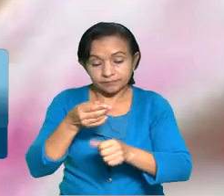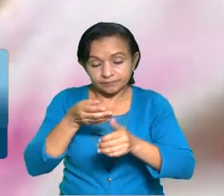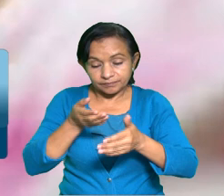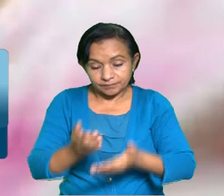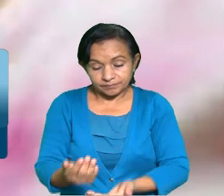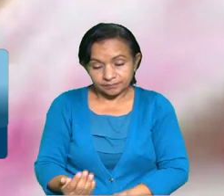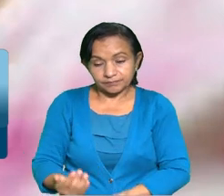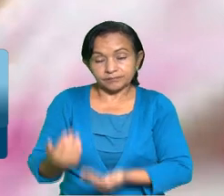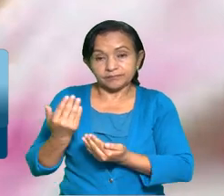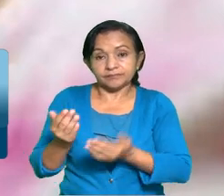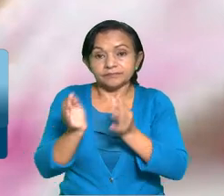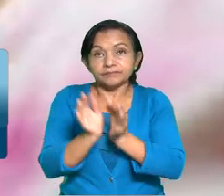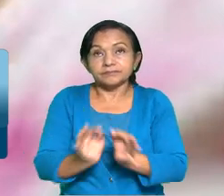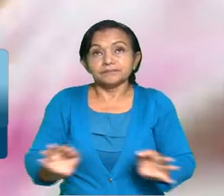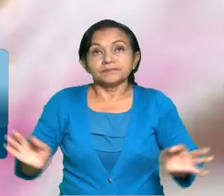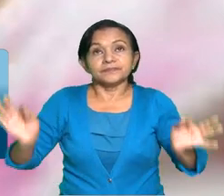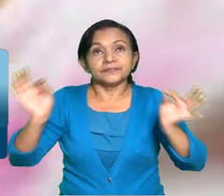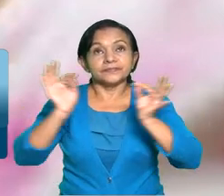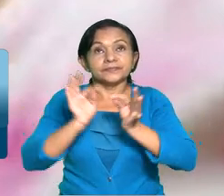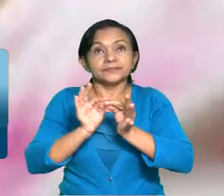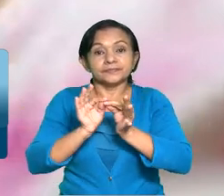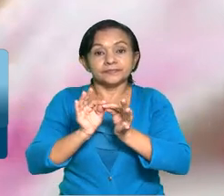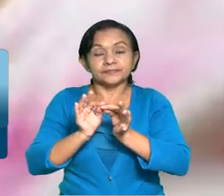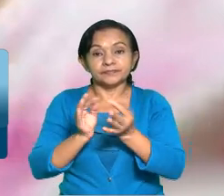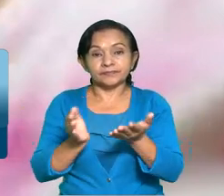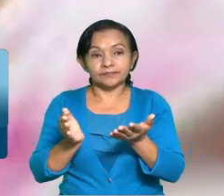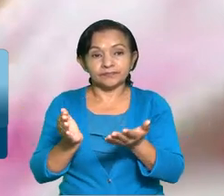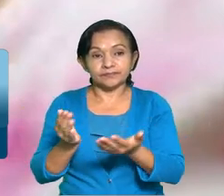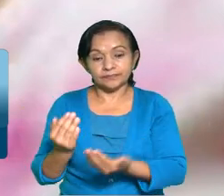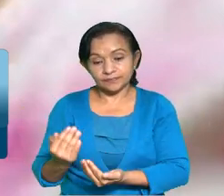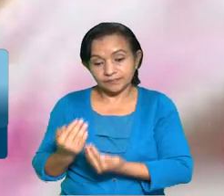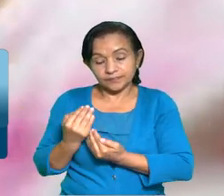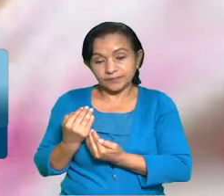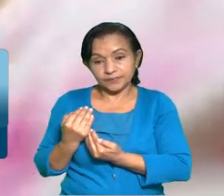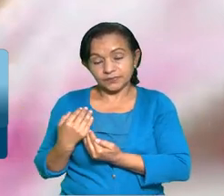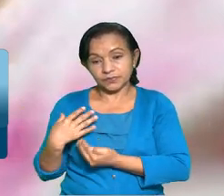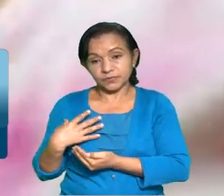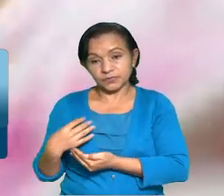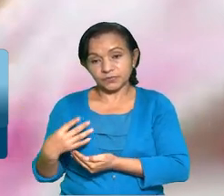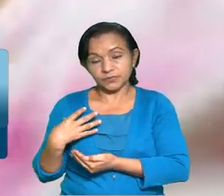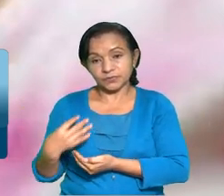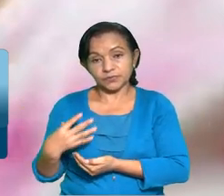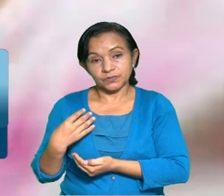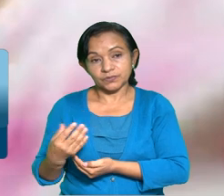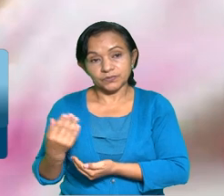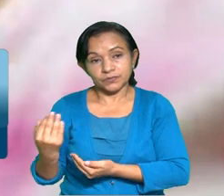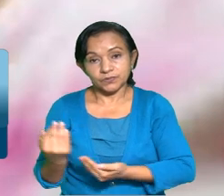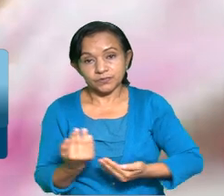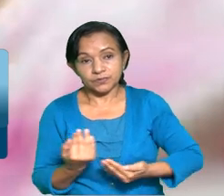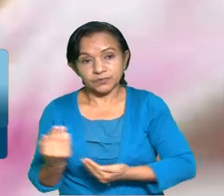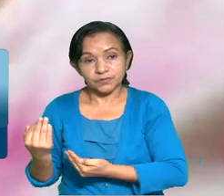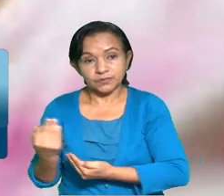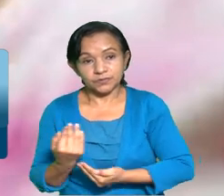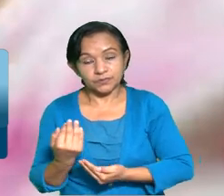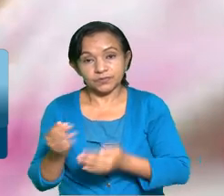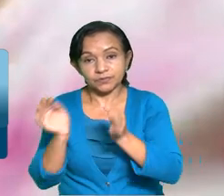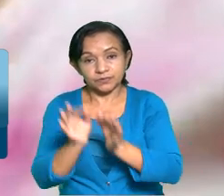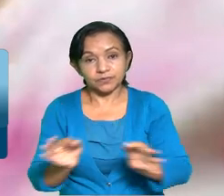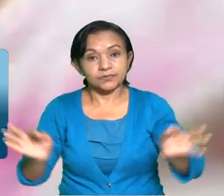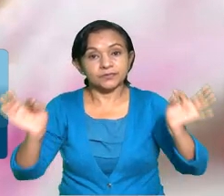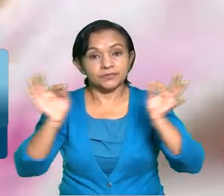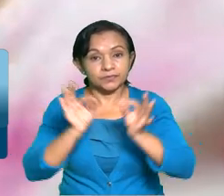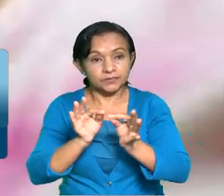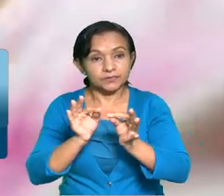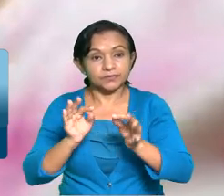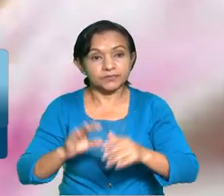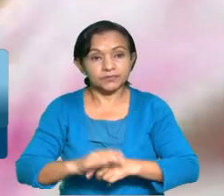súper importante para que él se pegue al pecho de su madre, porque esa hora es esencial.